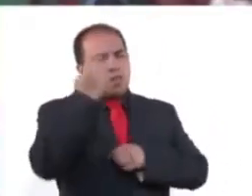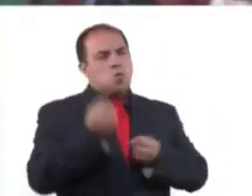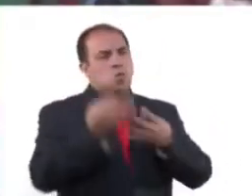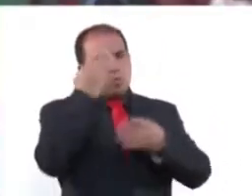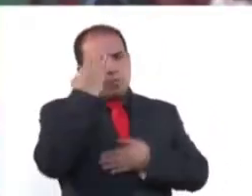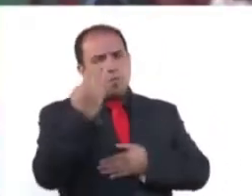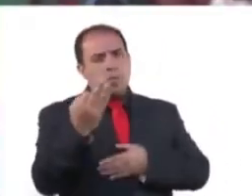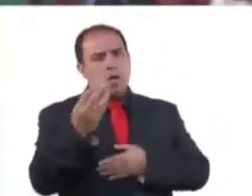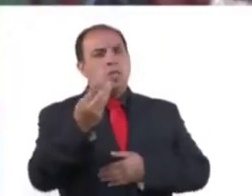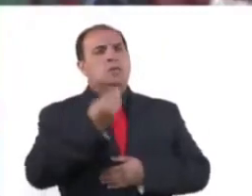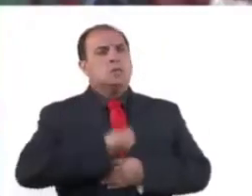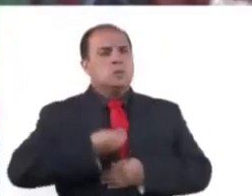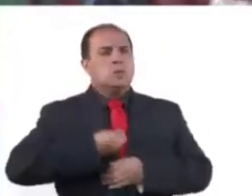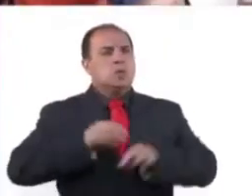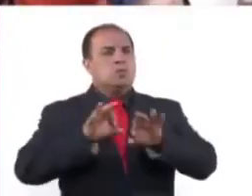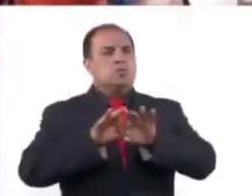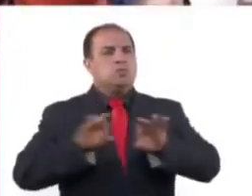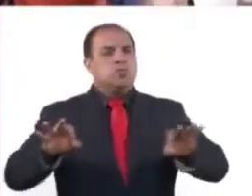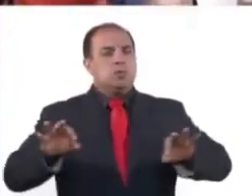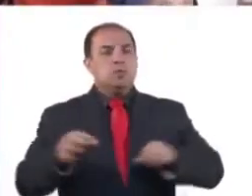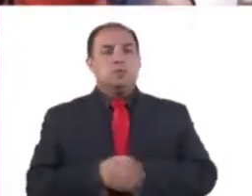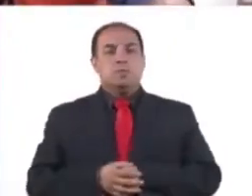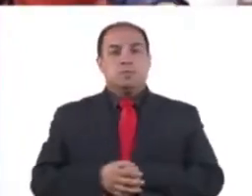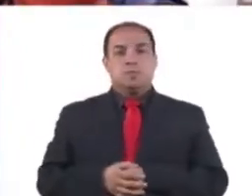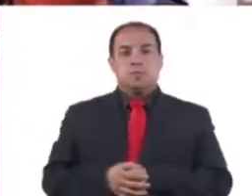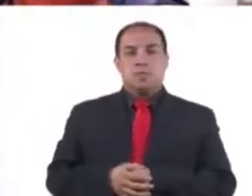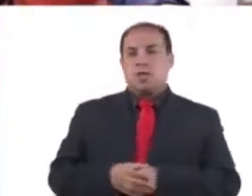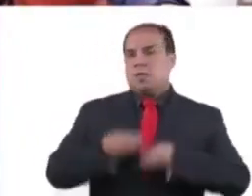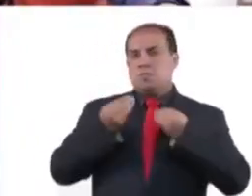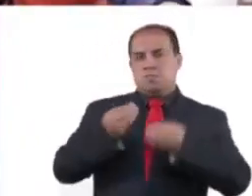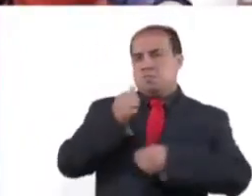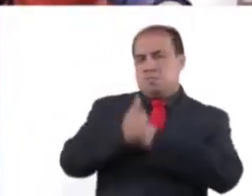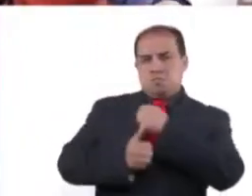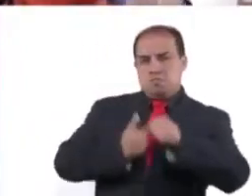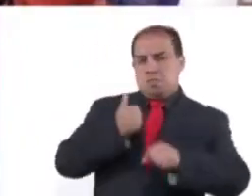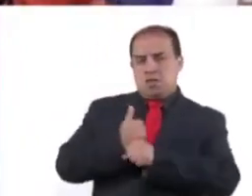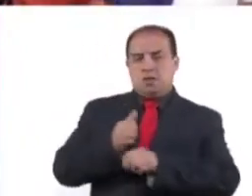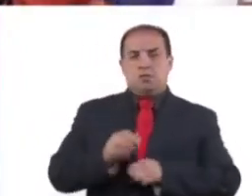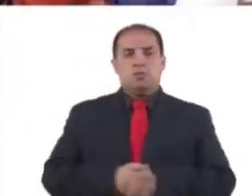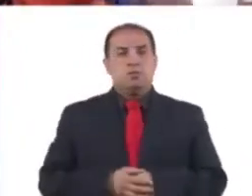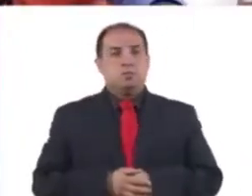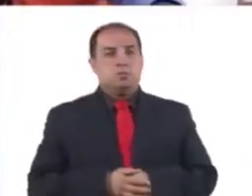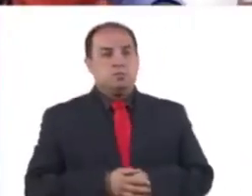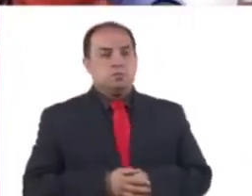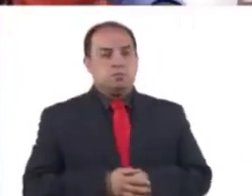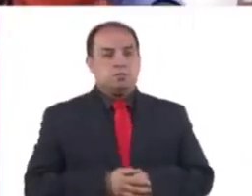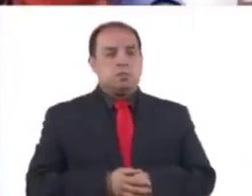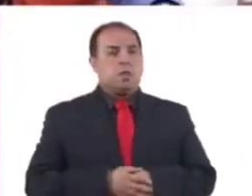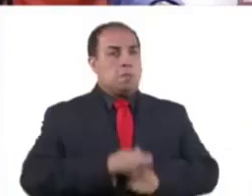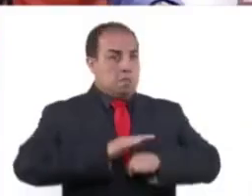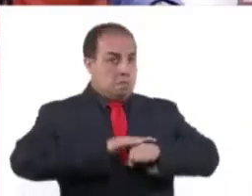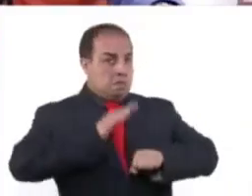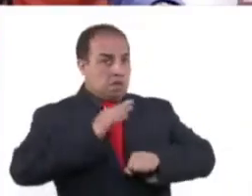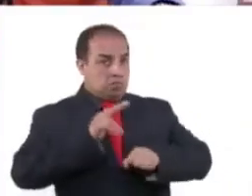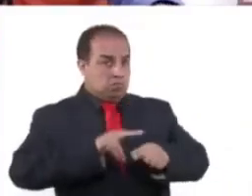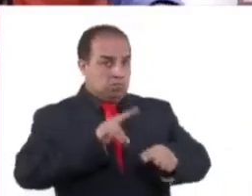de esos cables, director? Pueden ser varias décadas, muchas décadas. Más de lo que tienen muchas ahorita. Muchas décadas, sí, porque no es una parte móvil.